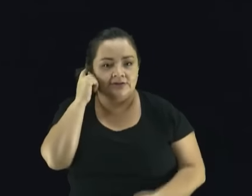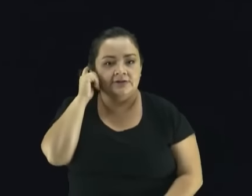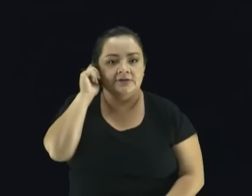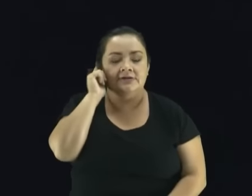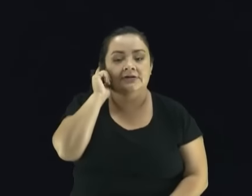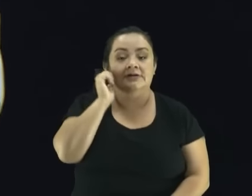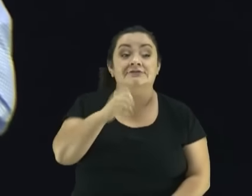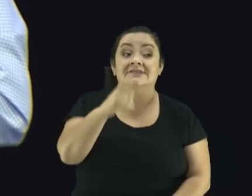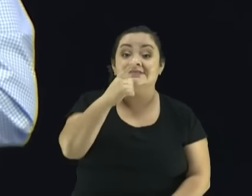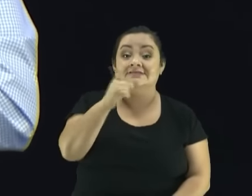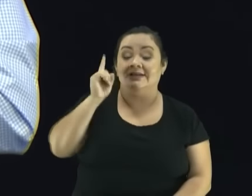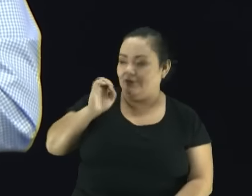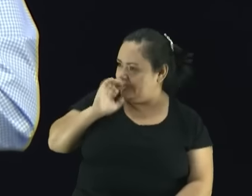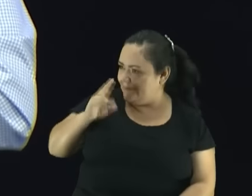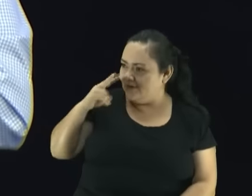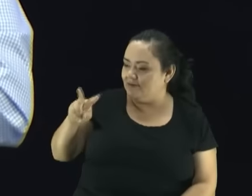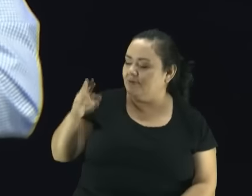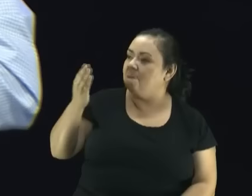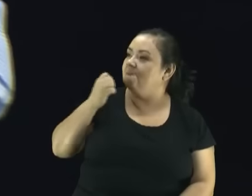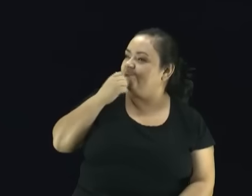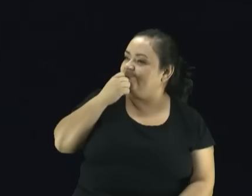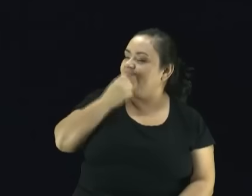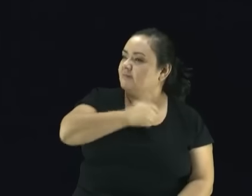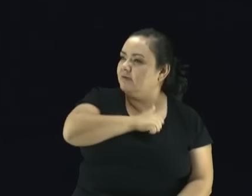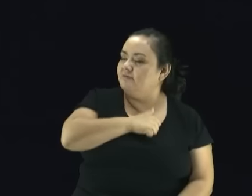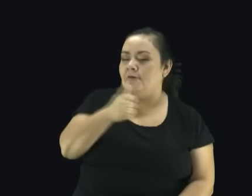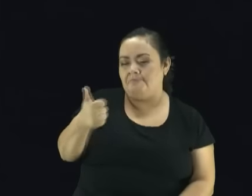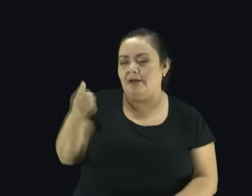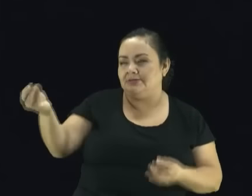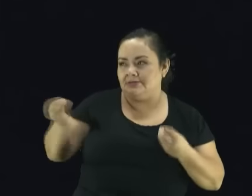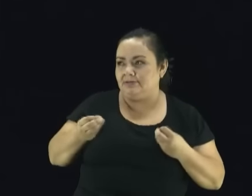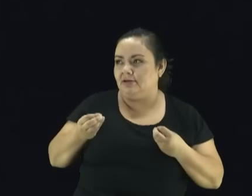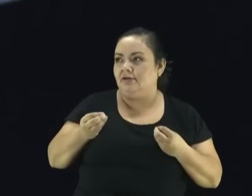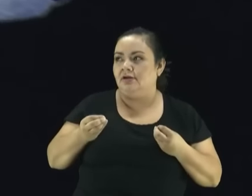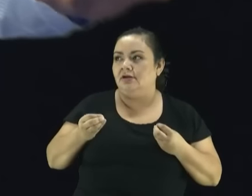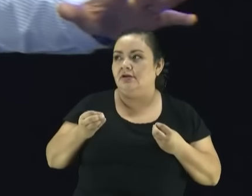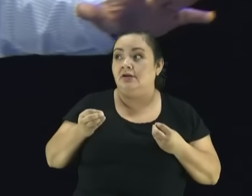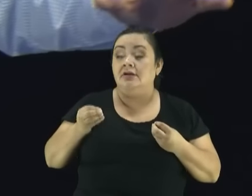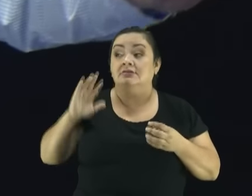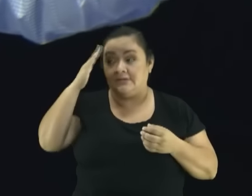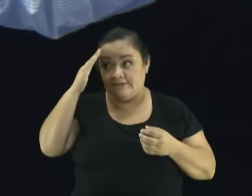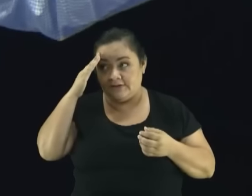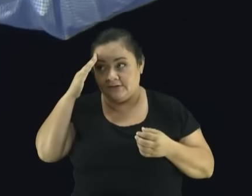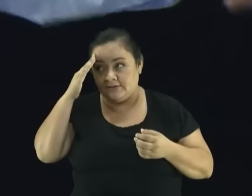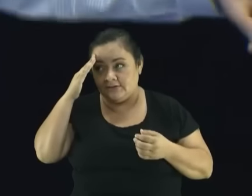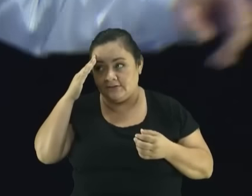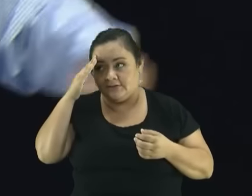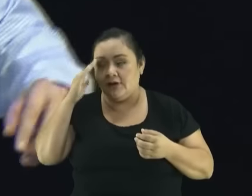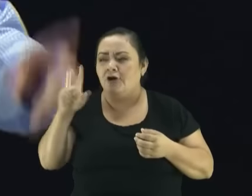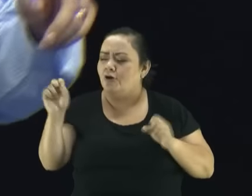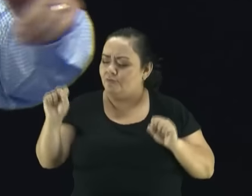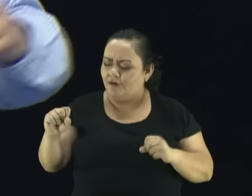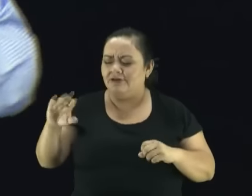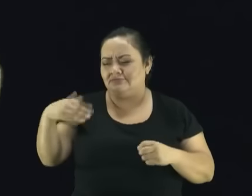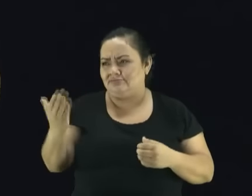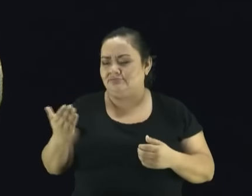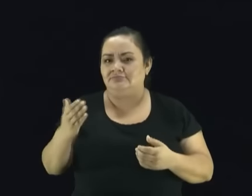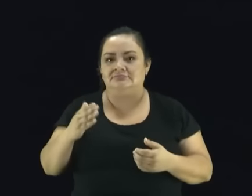este está intentando hacerlo este sabes qué Está bueno te recibo los 125 Y sabes qué cuando puedas me das el resto